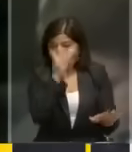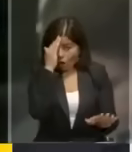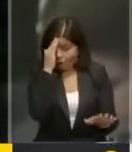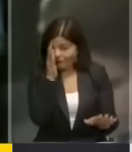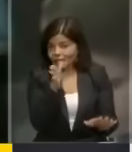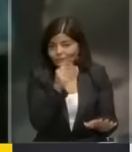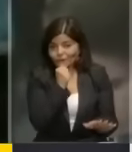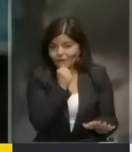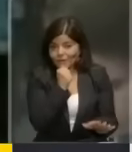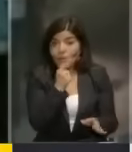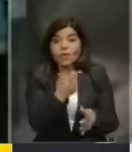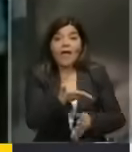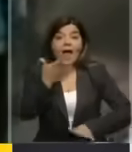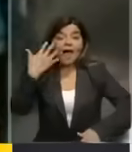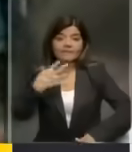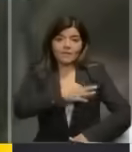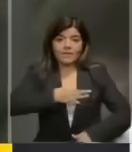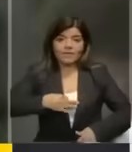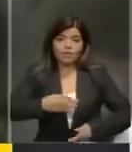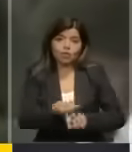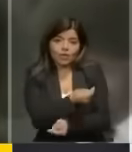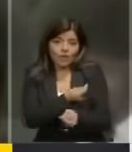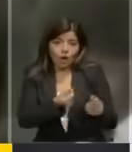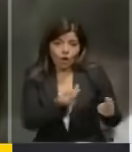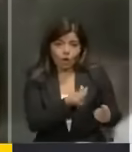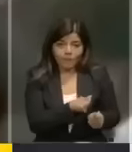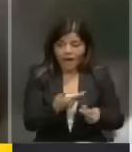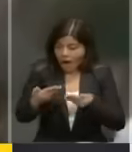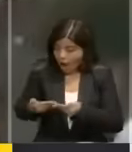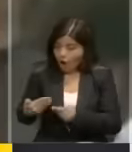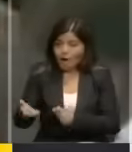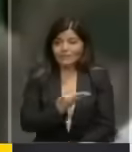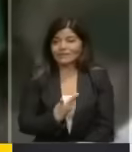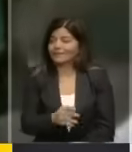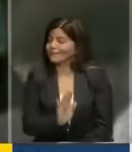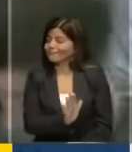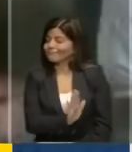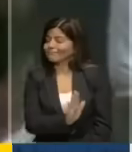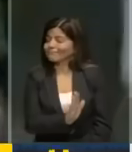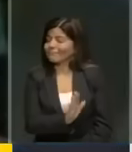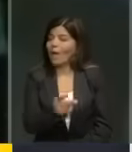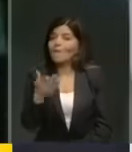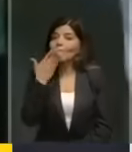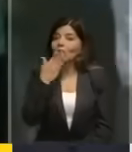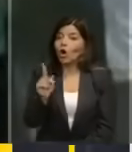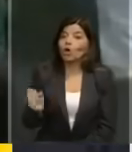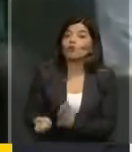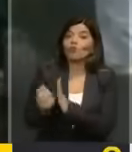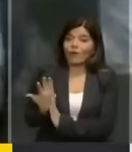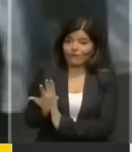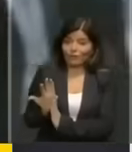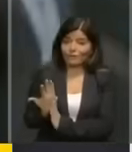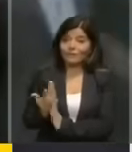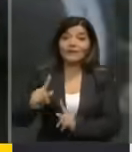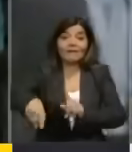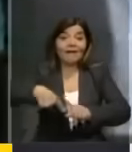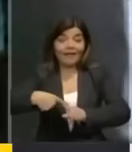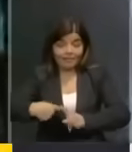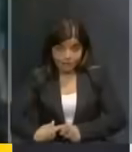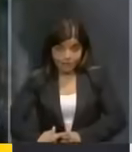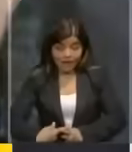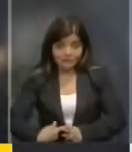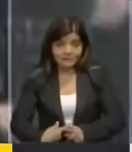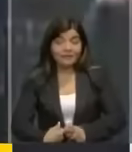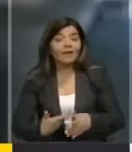como ministro de Economía, entendieron que era muy difícil que lo resolviera como presidente. Y además, y adicionalmente, Soledad y